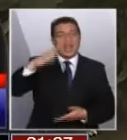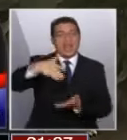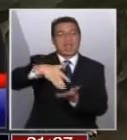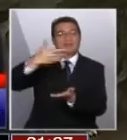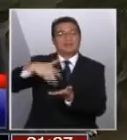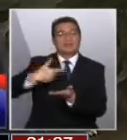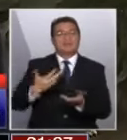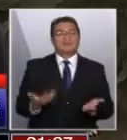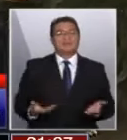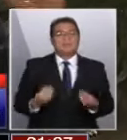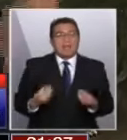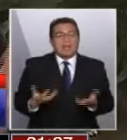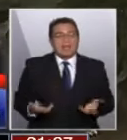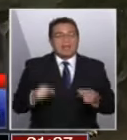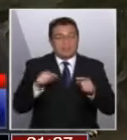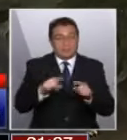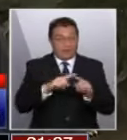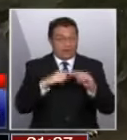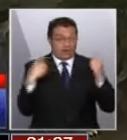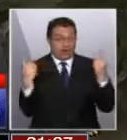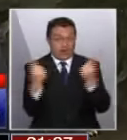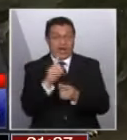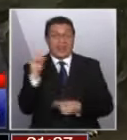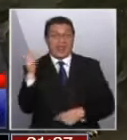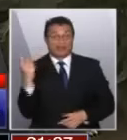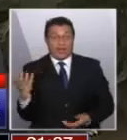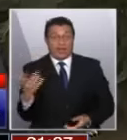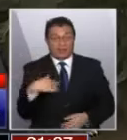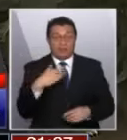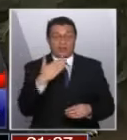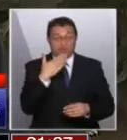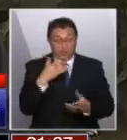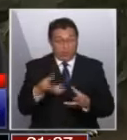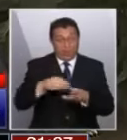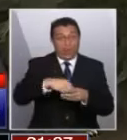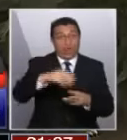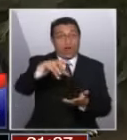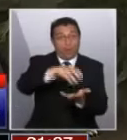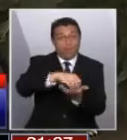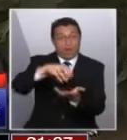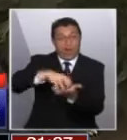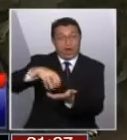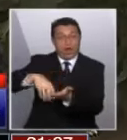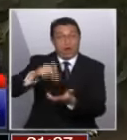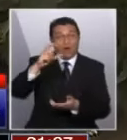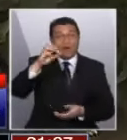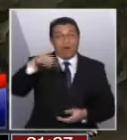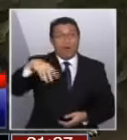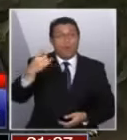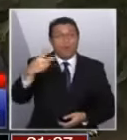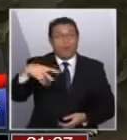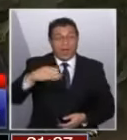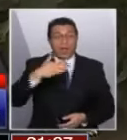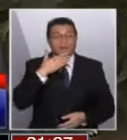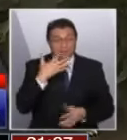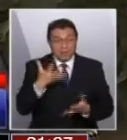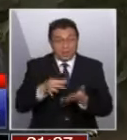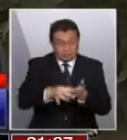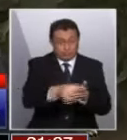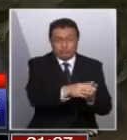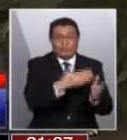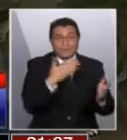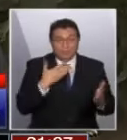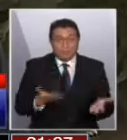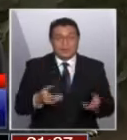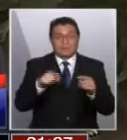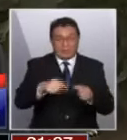eso aplicable al nivel nacional también se aplica en el nivel comunal Así que la primera tarea que tenemos